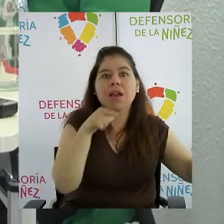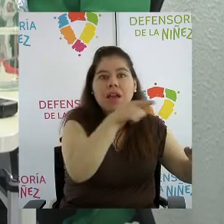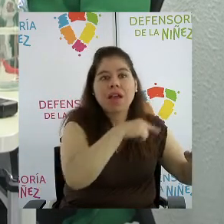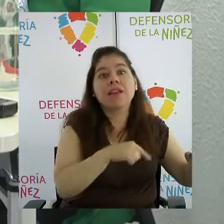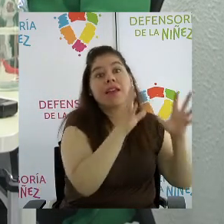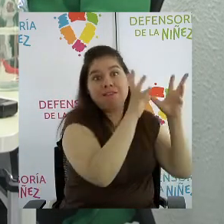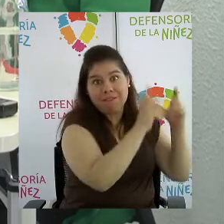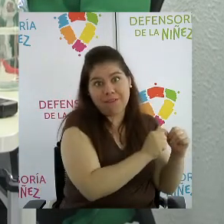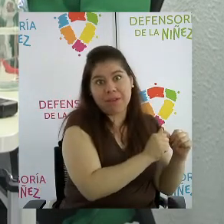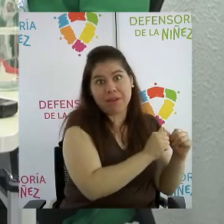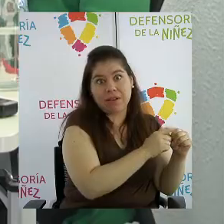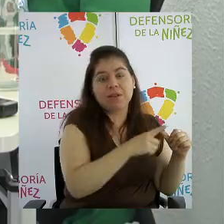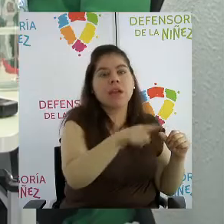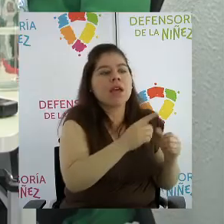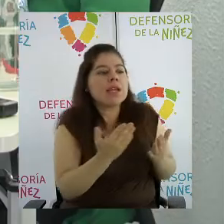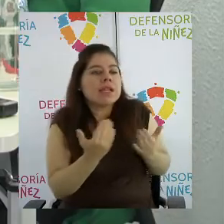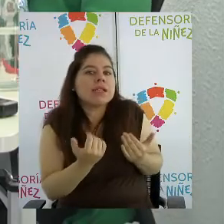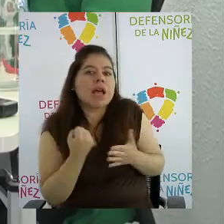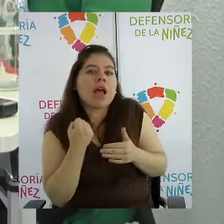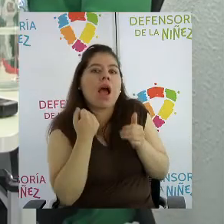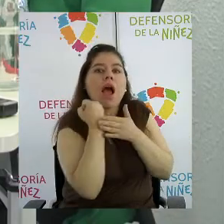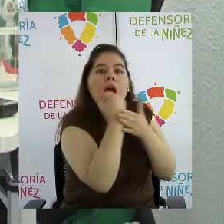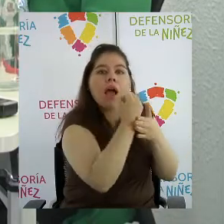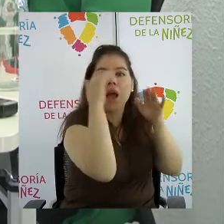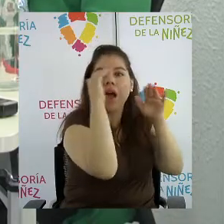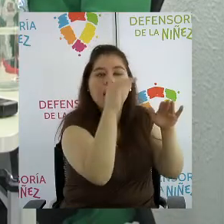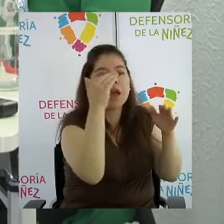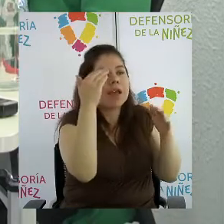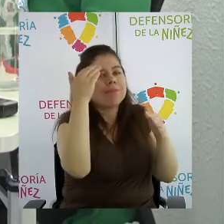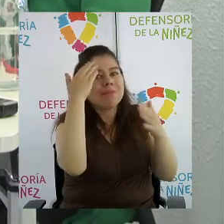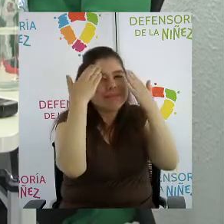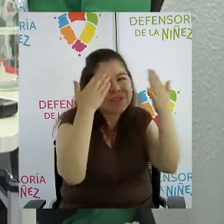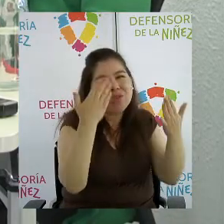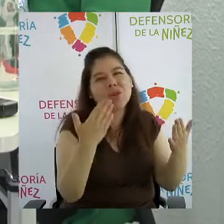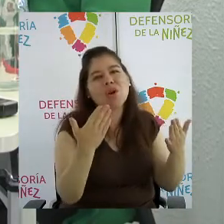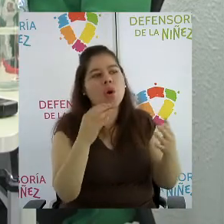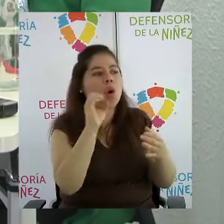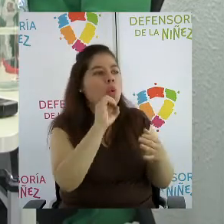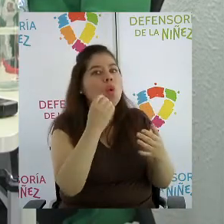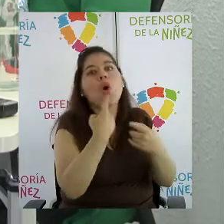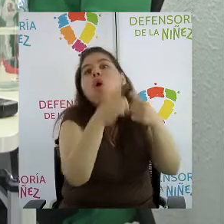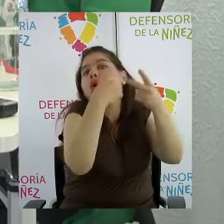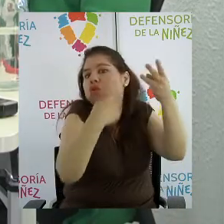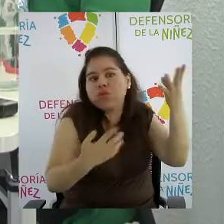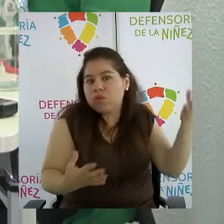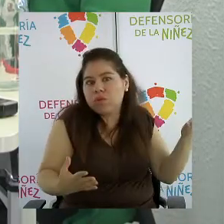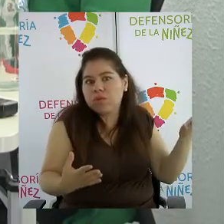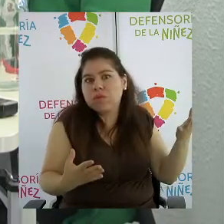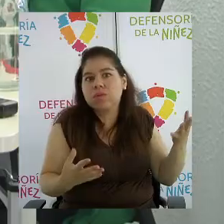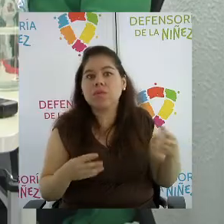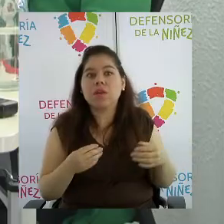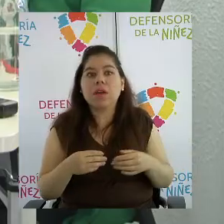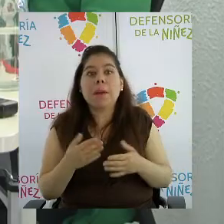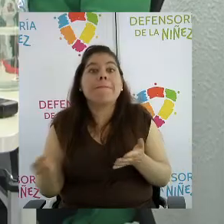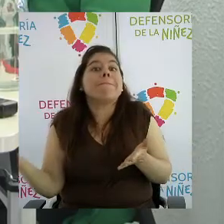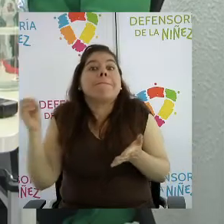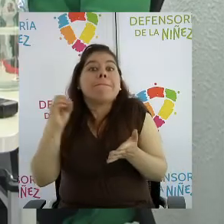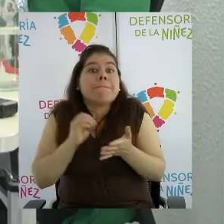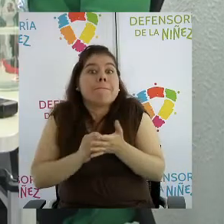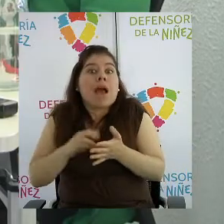por ejemplo, de si necesitan apoyo psicológico de alguna naturaleza, más allá del que debiera propiciarle la unidad de víctimas y testigos